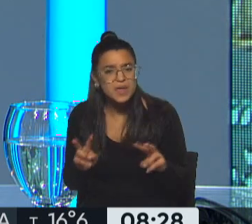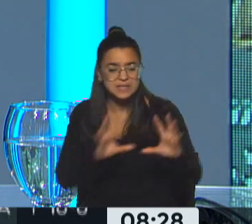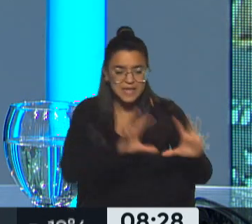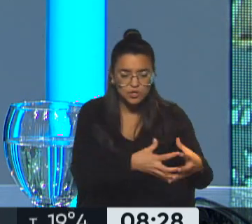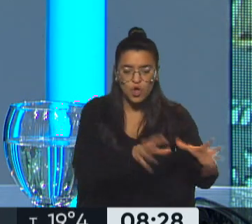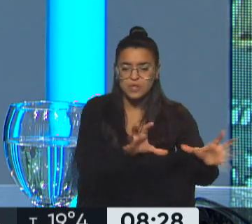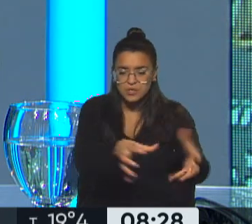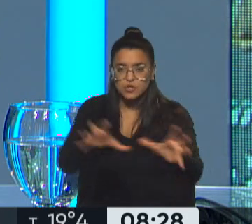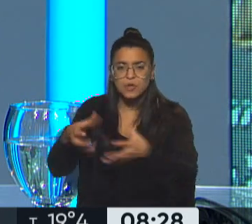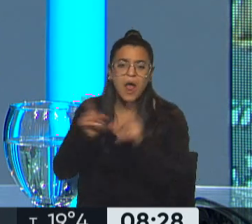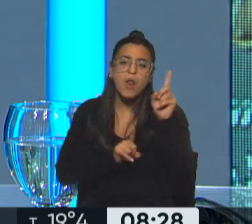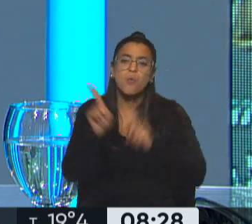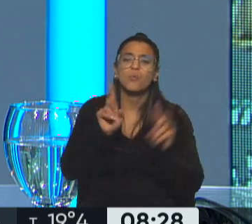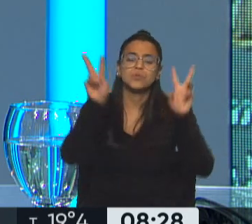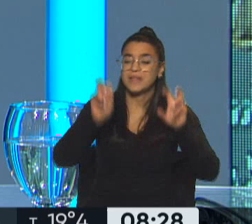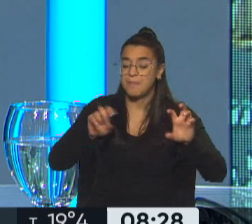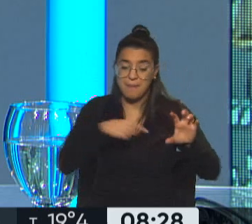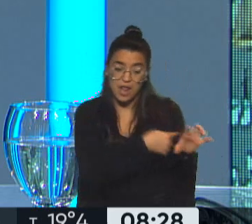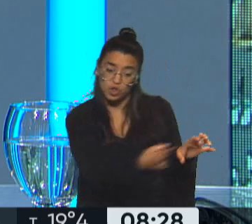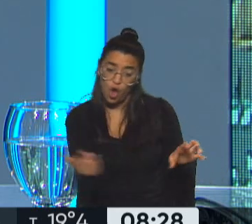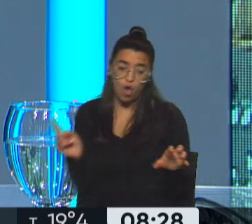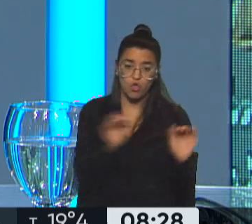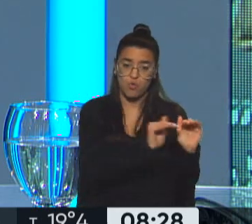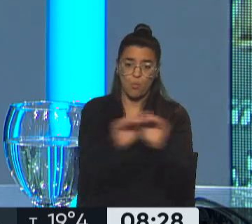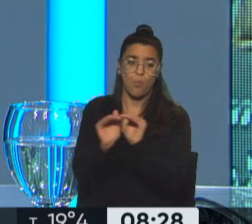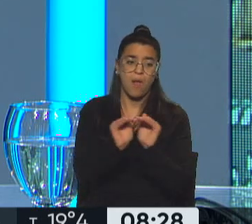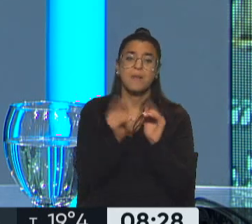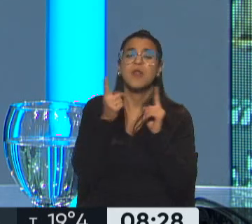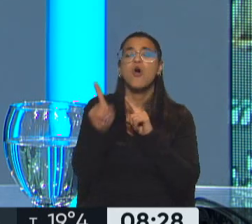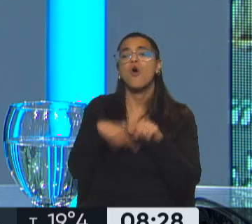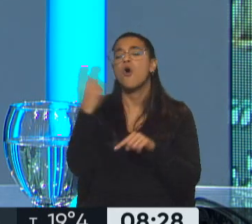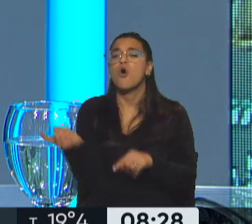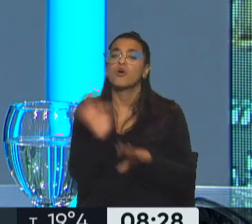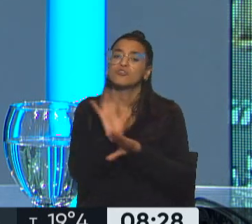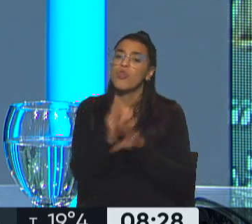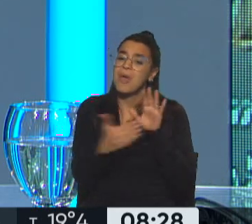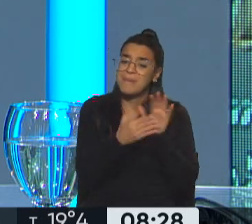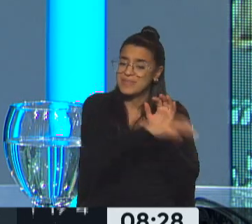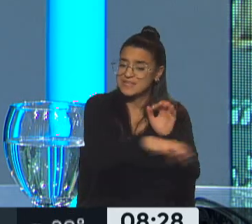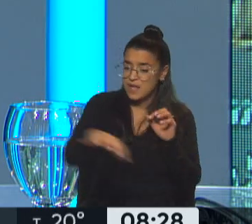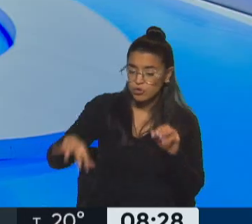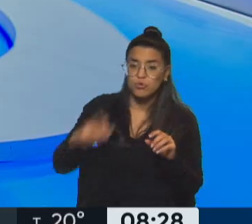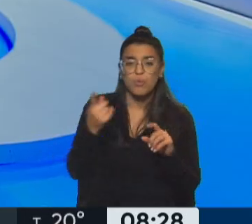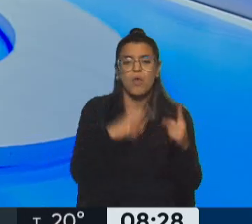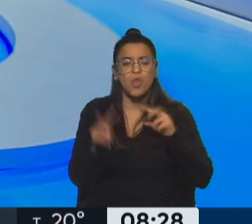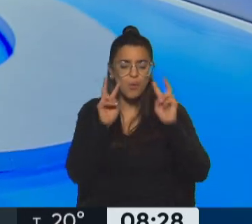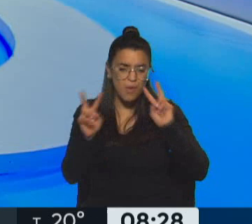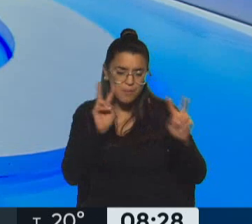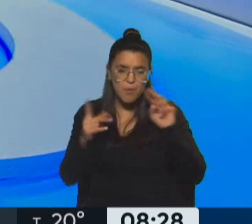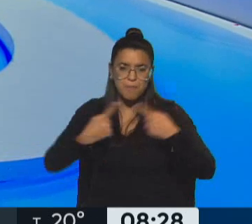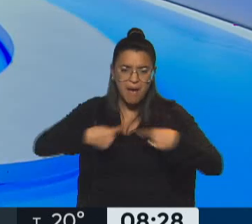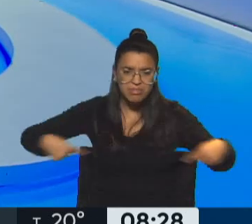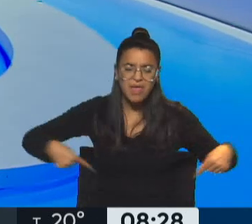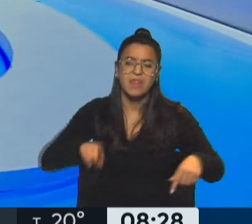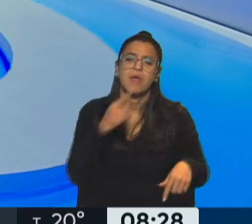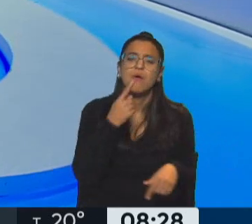por sector. Hay cuestiones que son transversales, pero otras que tienen que ver exclusivamente con cada uno de esos sectores. Y cuando uno empieza a mirar el tema de materias primas,